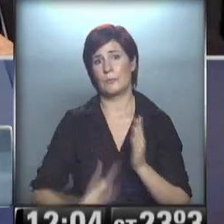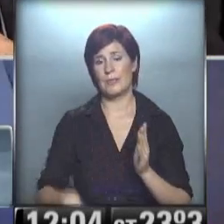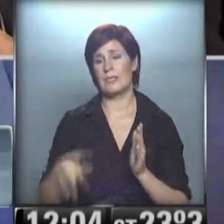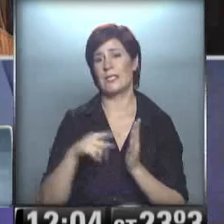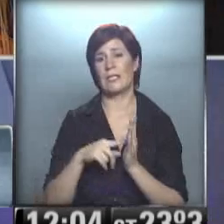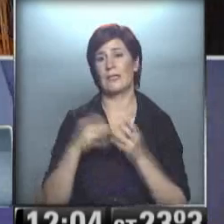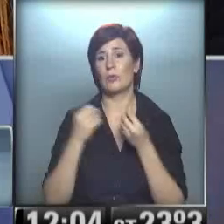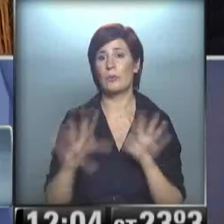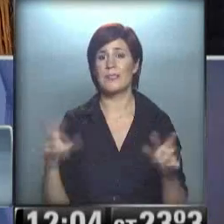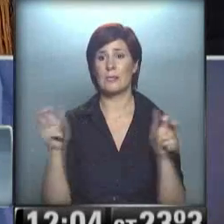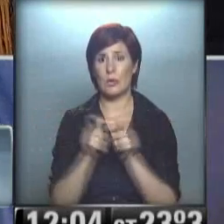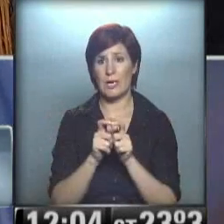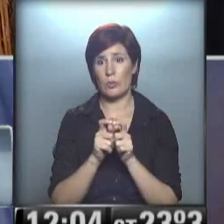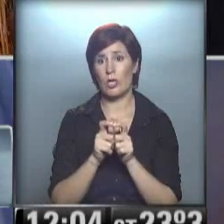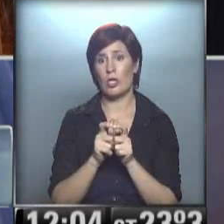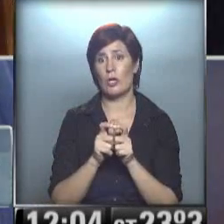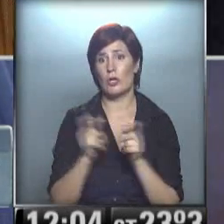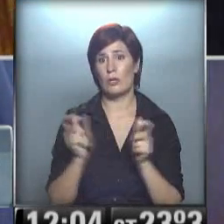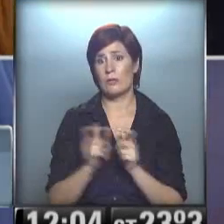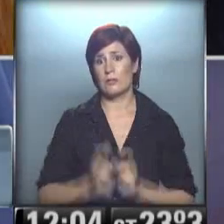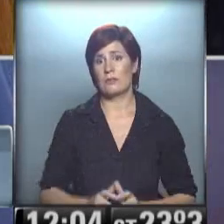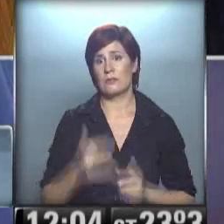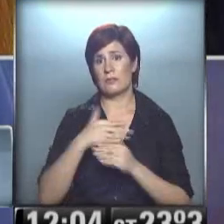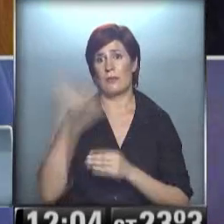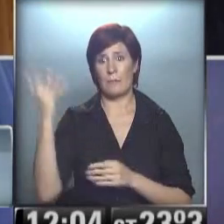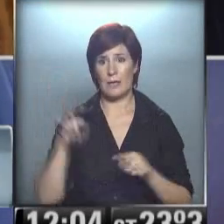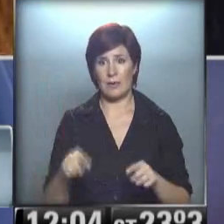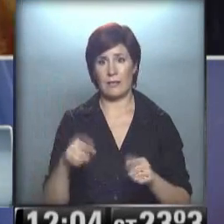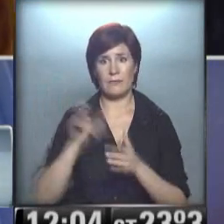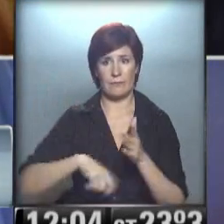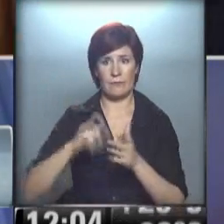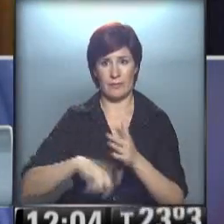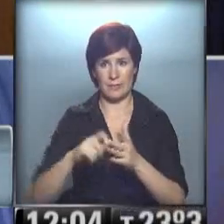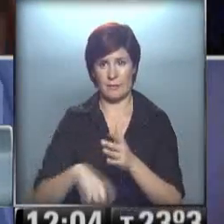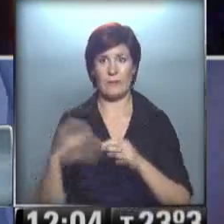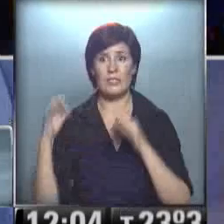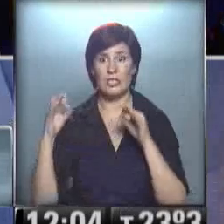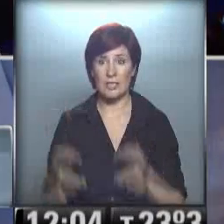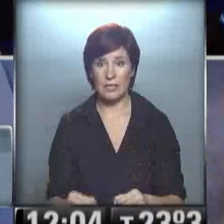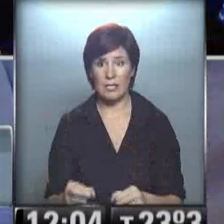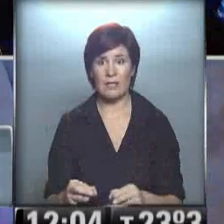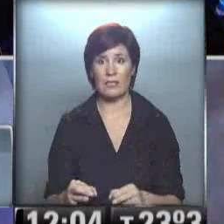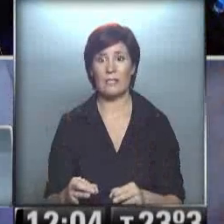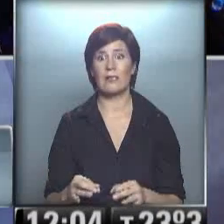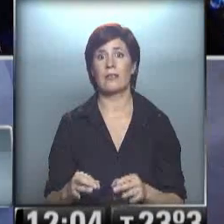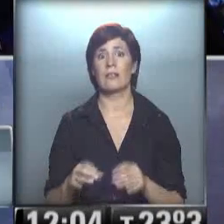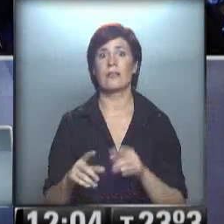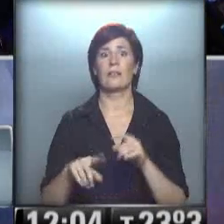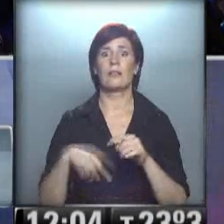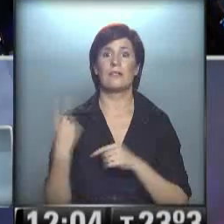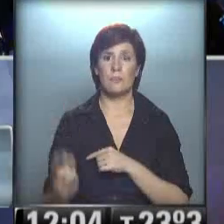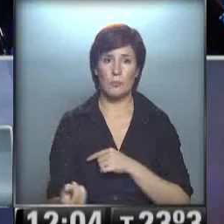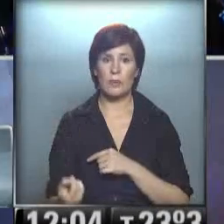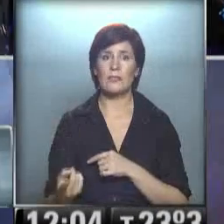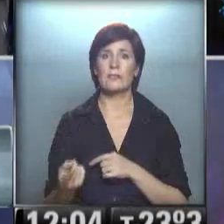cada vez que inaugura una asamblea legislativa. Va a llegar al recinto de la Cámara de Diputados. Vudú va a retomar la